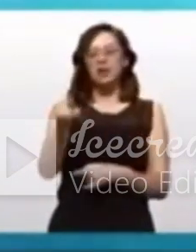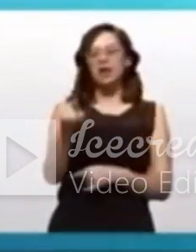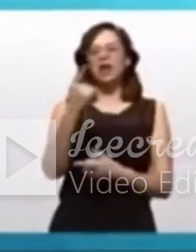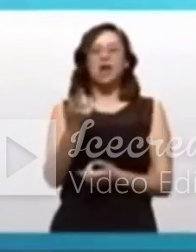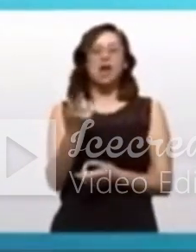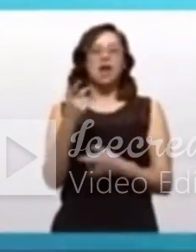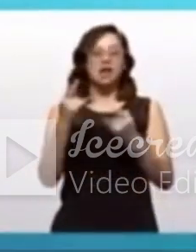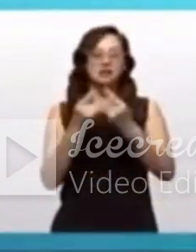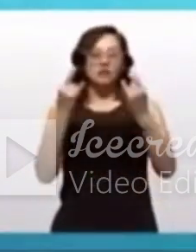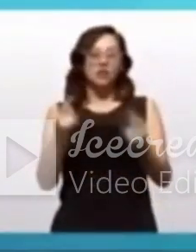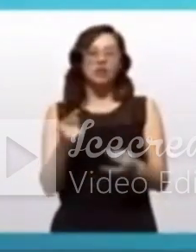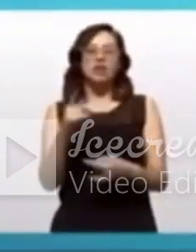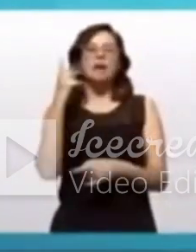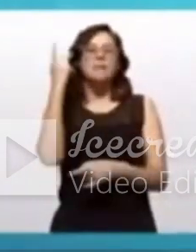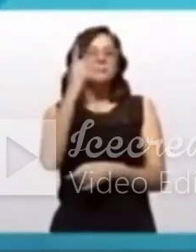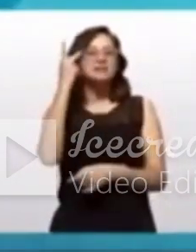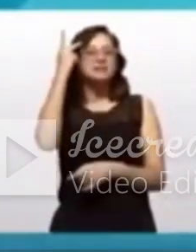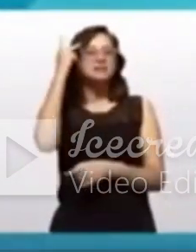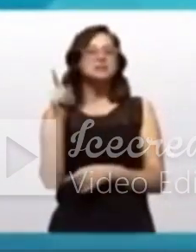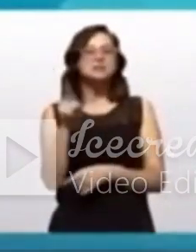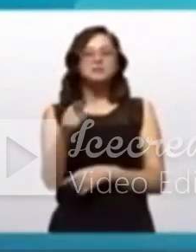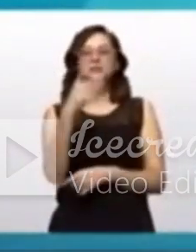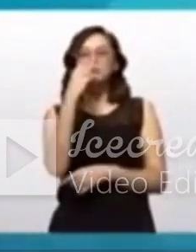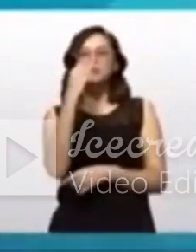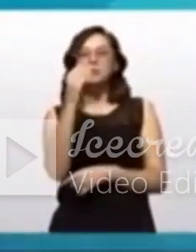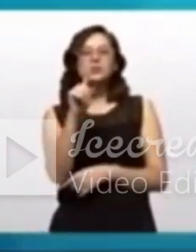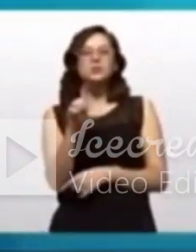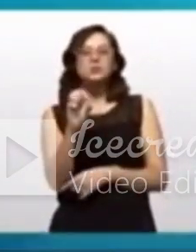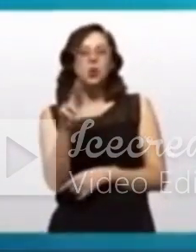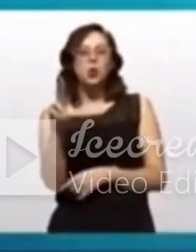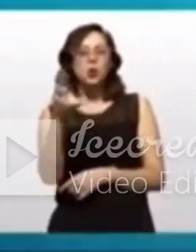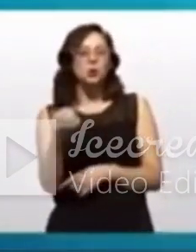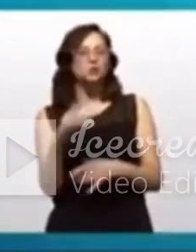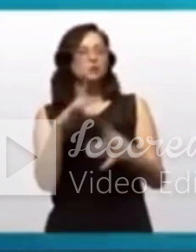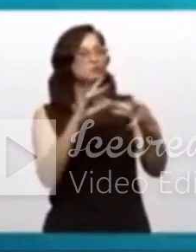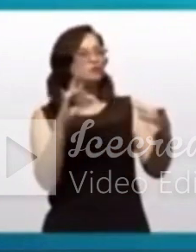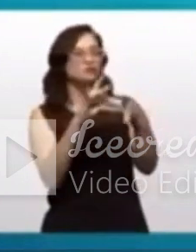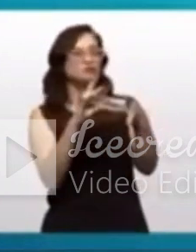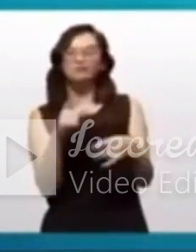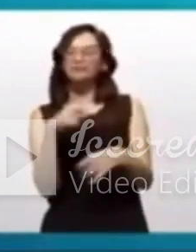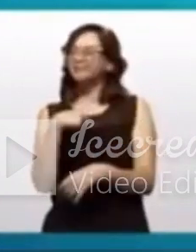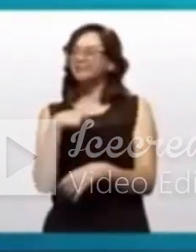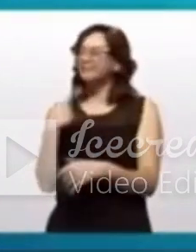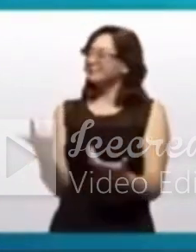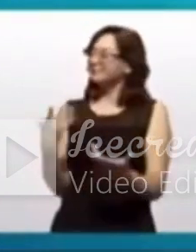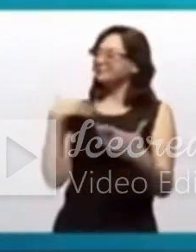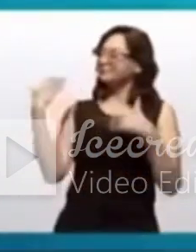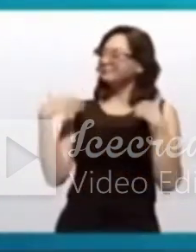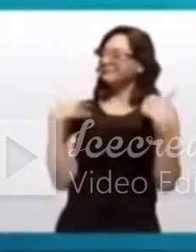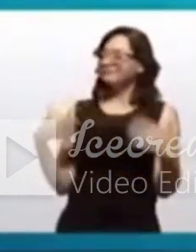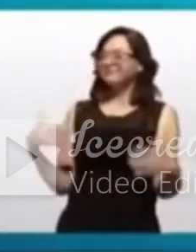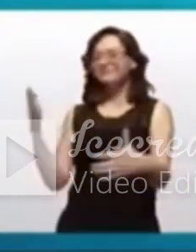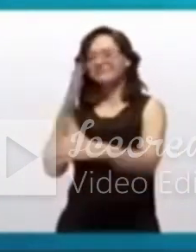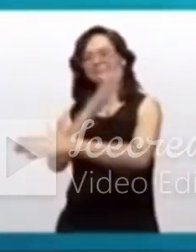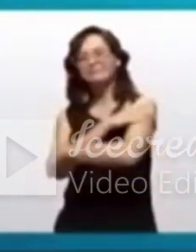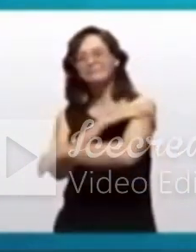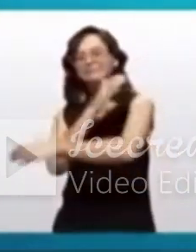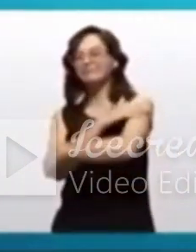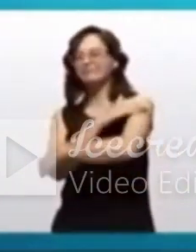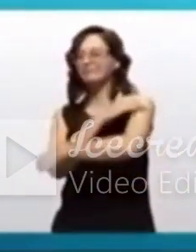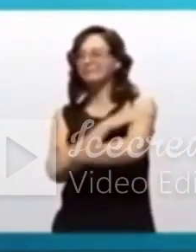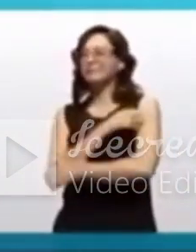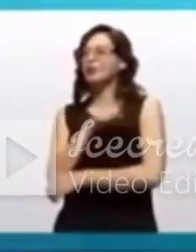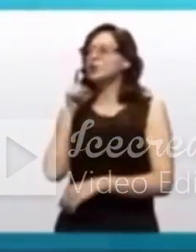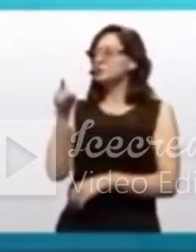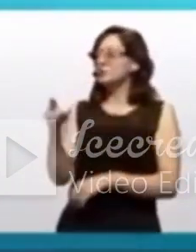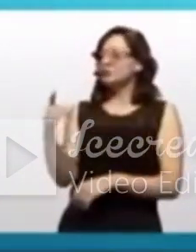cosas al principito. Y don Alfonso, alegre, se paró de su asiento para darte un abrazo de amistad y te respondió: has llegado a lo más